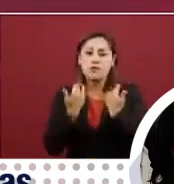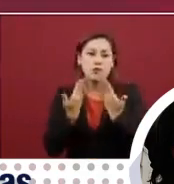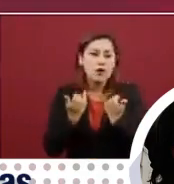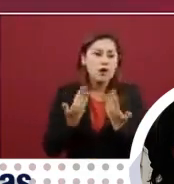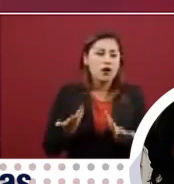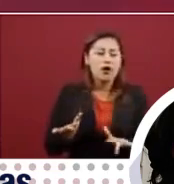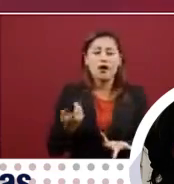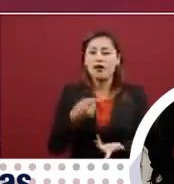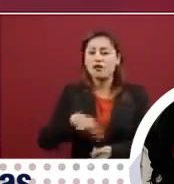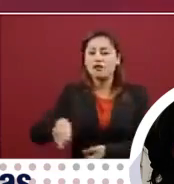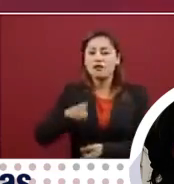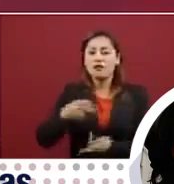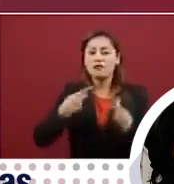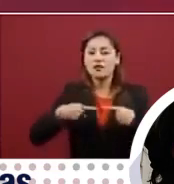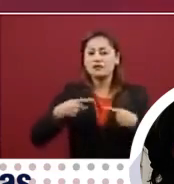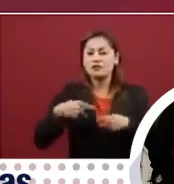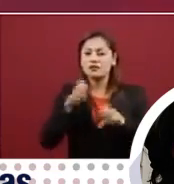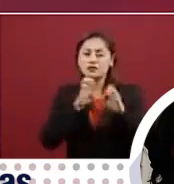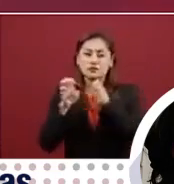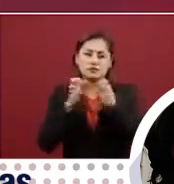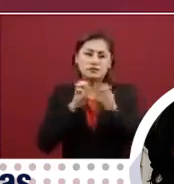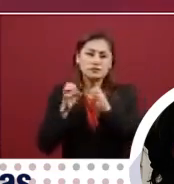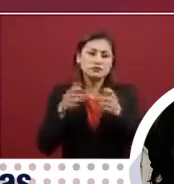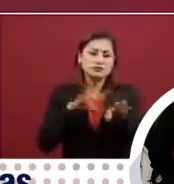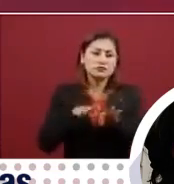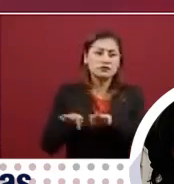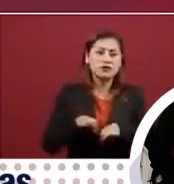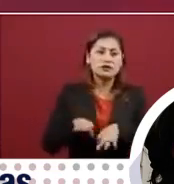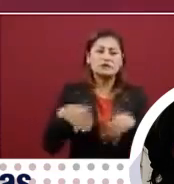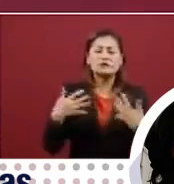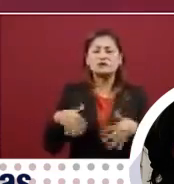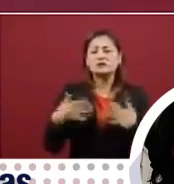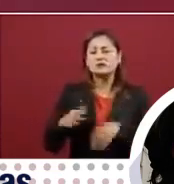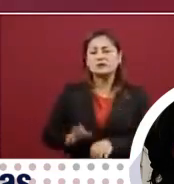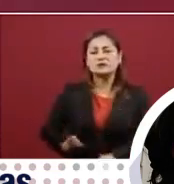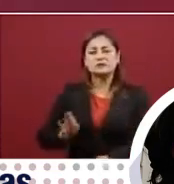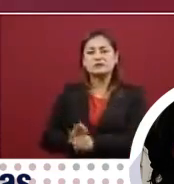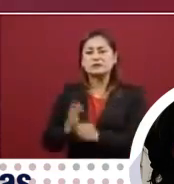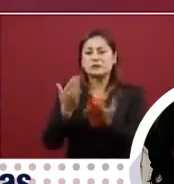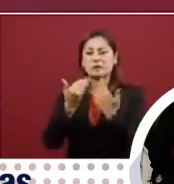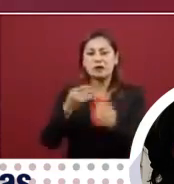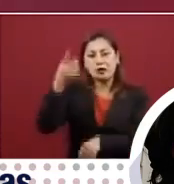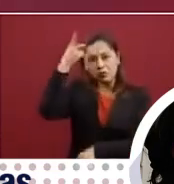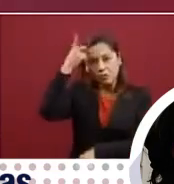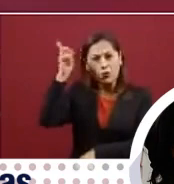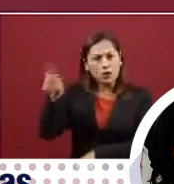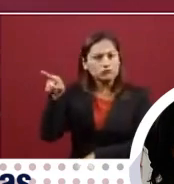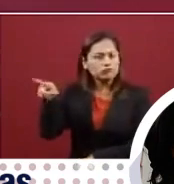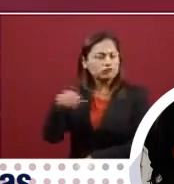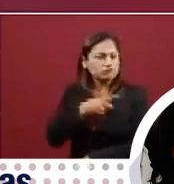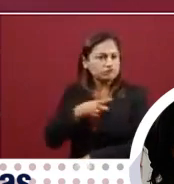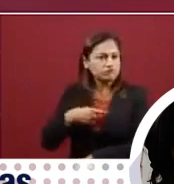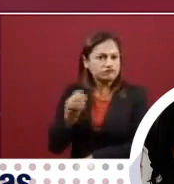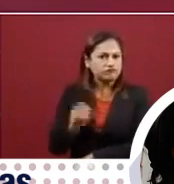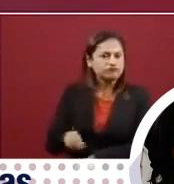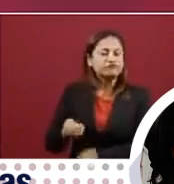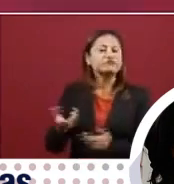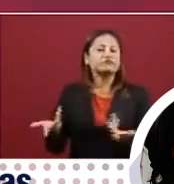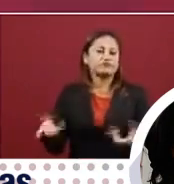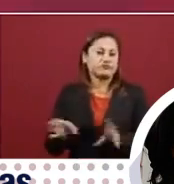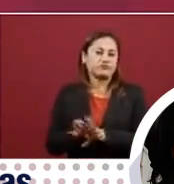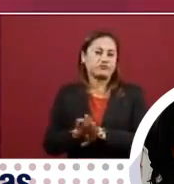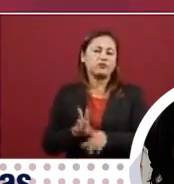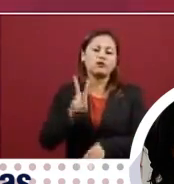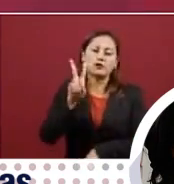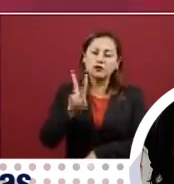que es importante que se reconozca que la Fiscalía Especial de Atención a Delitos contra la Libertad de Expresión se encuentra dentro de la Junta de Gobierno del mecanismo y